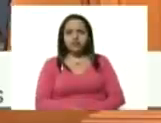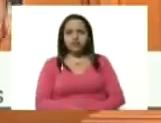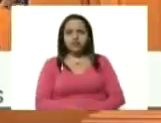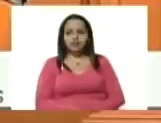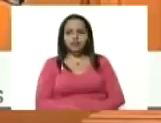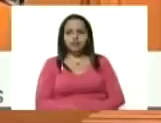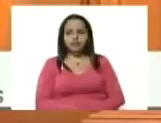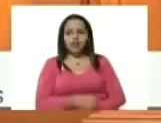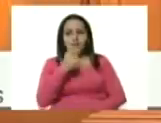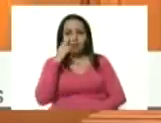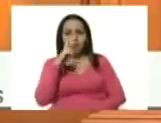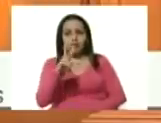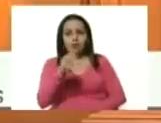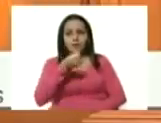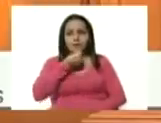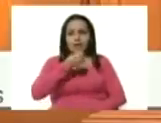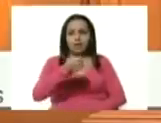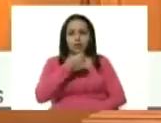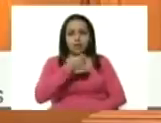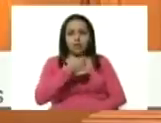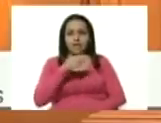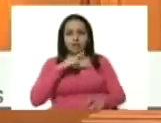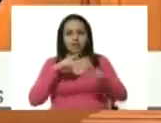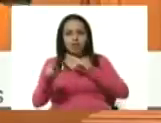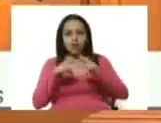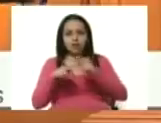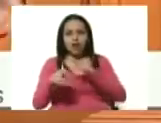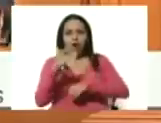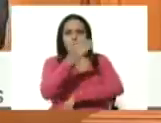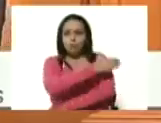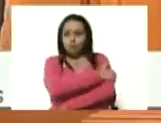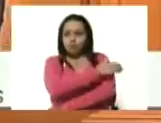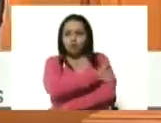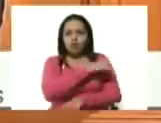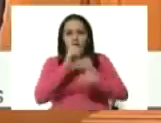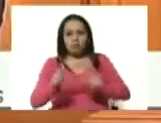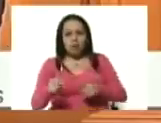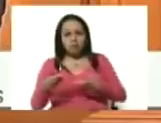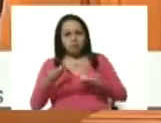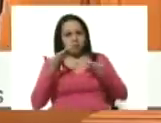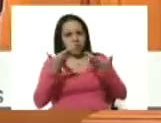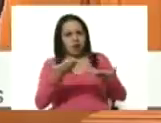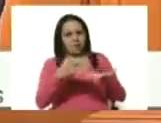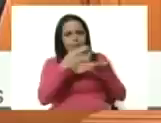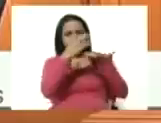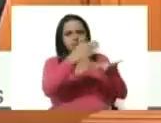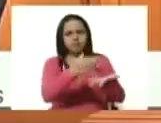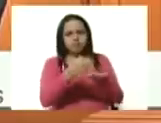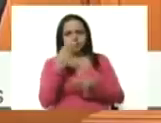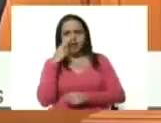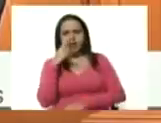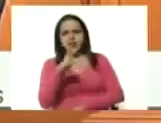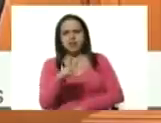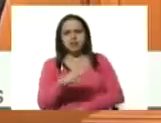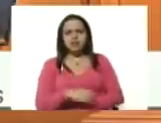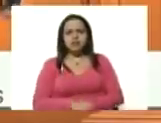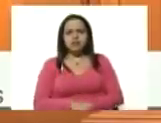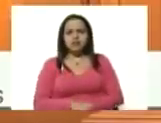Hemos visto periodistas afectos a la oposición. Hemos visto